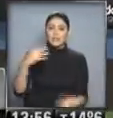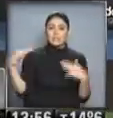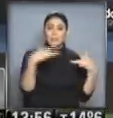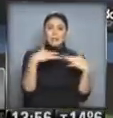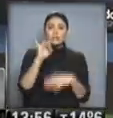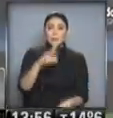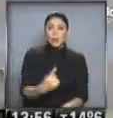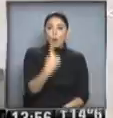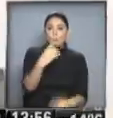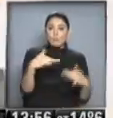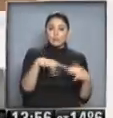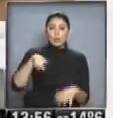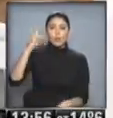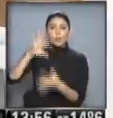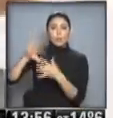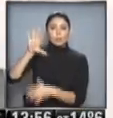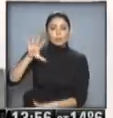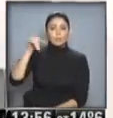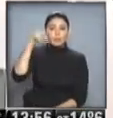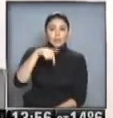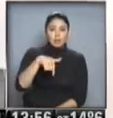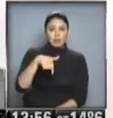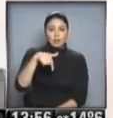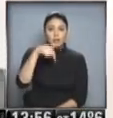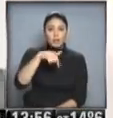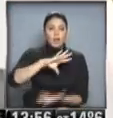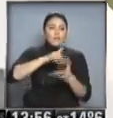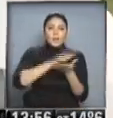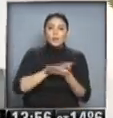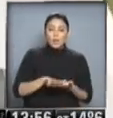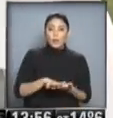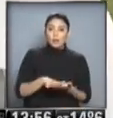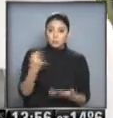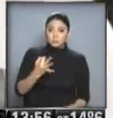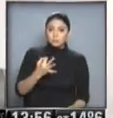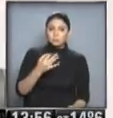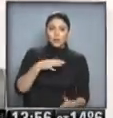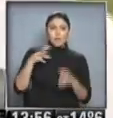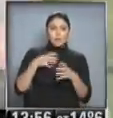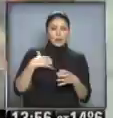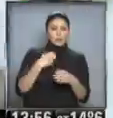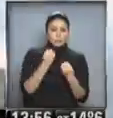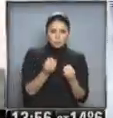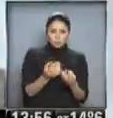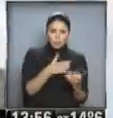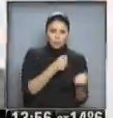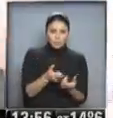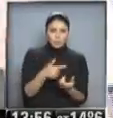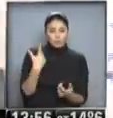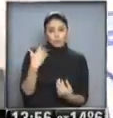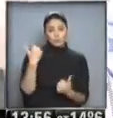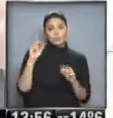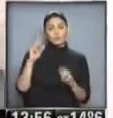de solamente un partido en Europa. Y ahora esta nueva modalidad, la verdad que le viene muy bien al fútbol argentino y a nosotros la pudimos